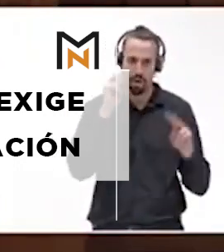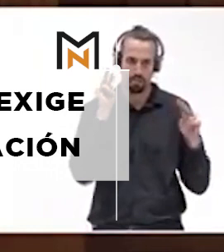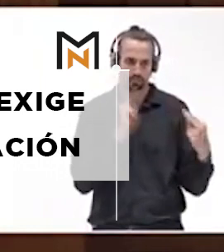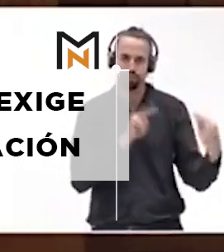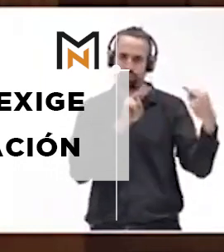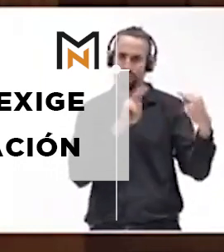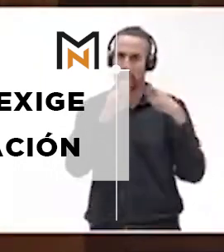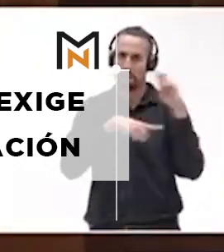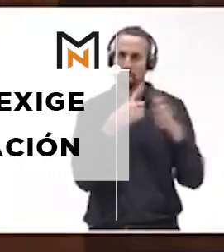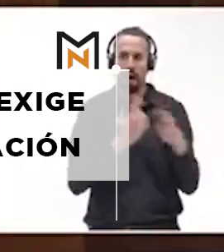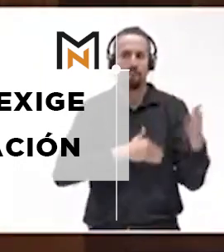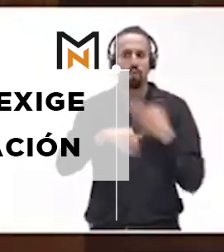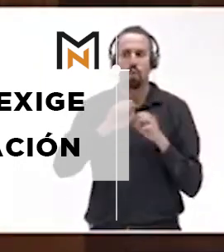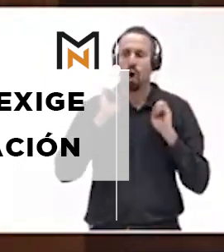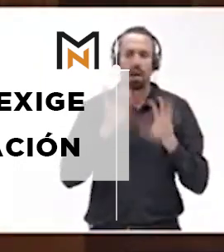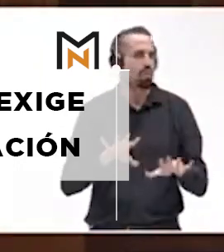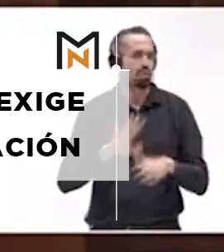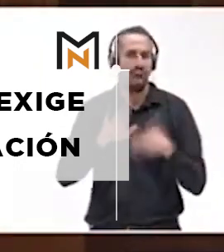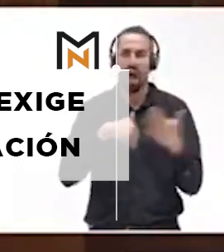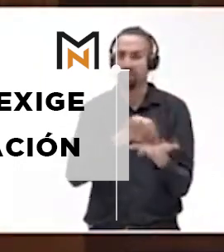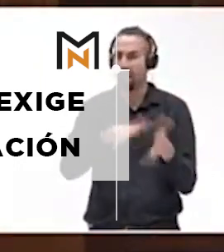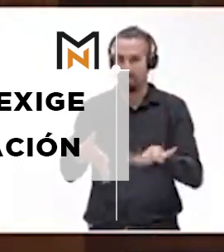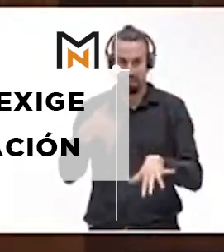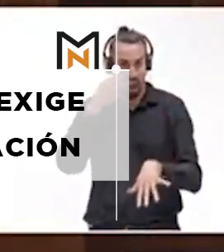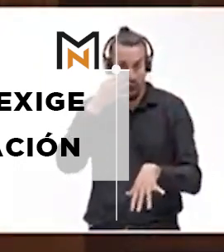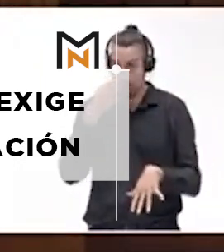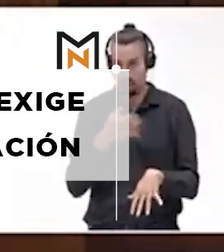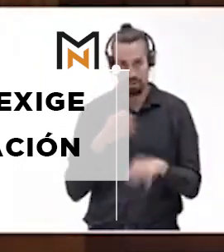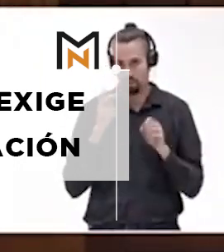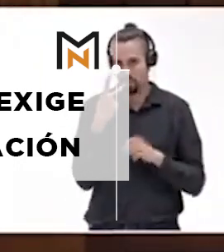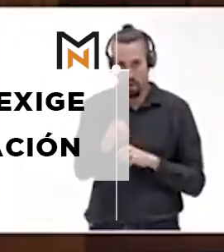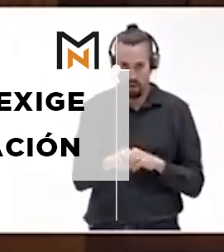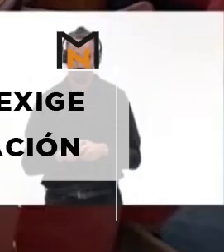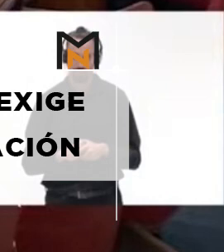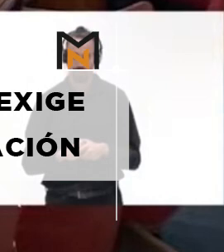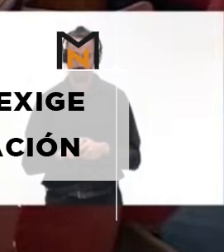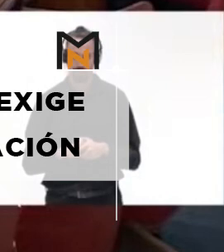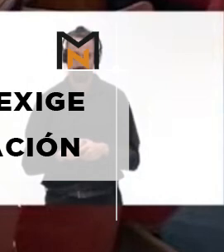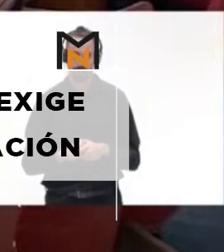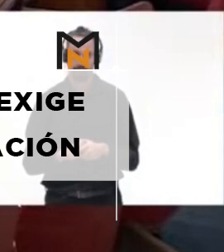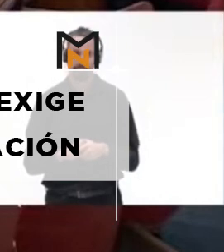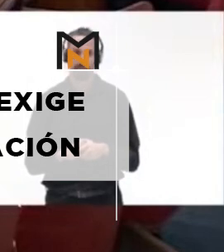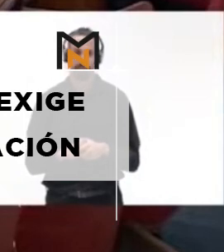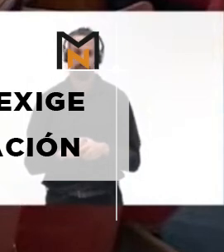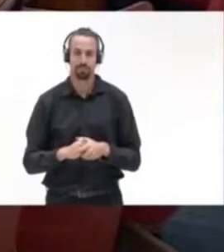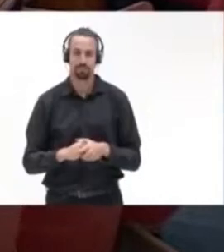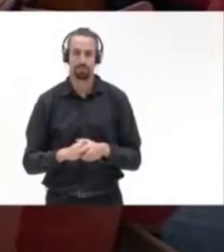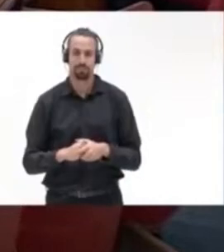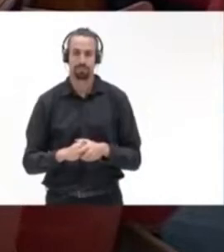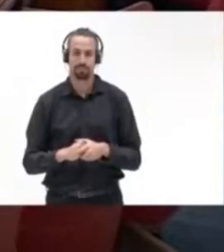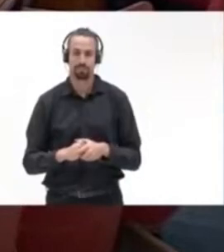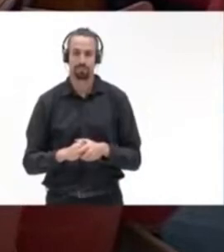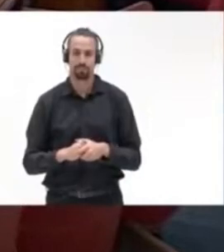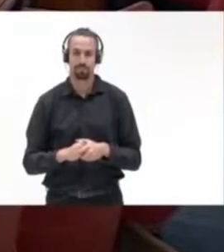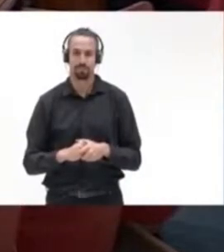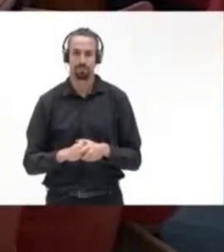que no renunciaremos hasta que sea una realidad además aseguraba que eran conscientes de que el sector primario no está atravesando su mejor momento